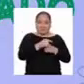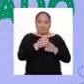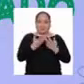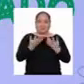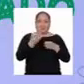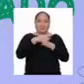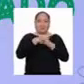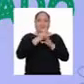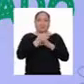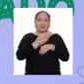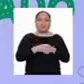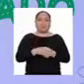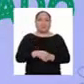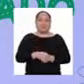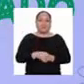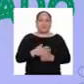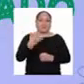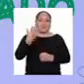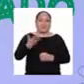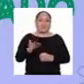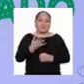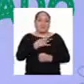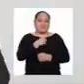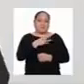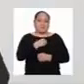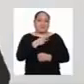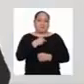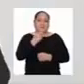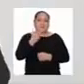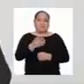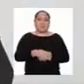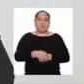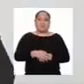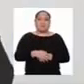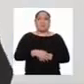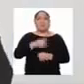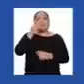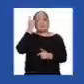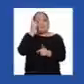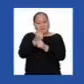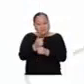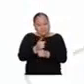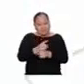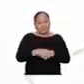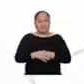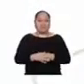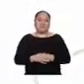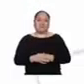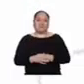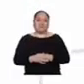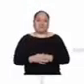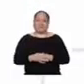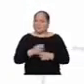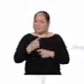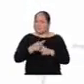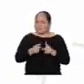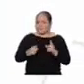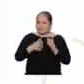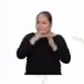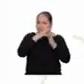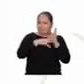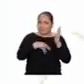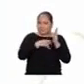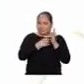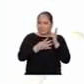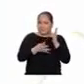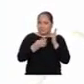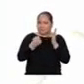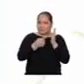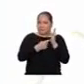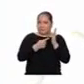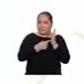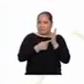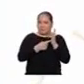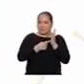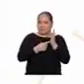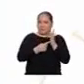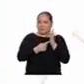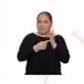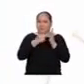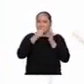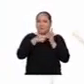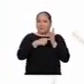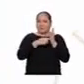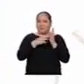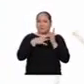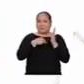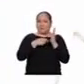caso, serían el de las edades. Así es. Pero en la tabla verde, en la de las